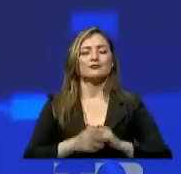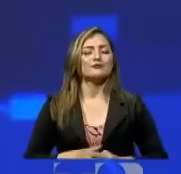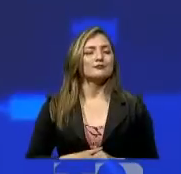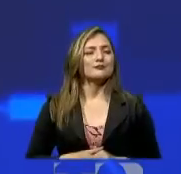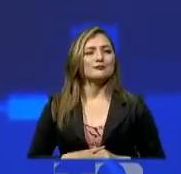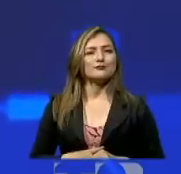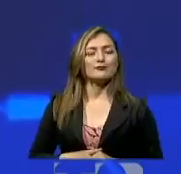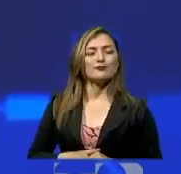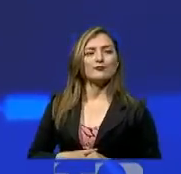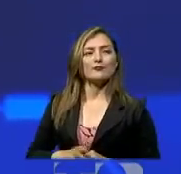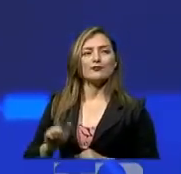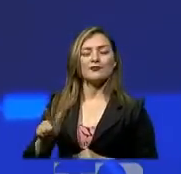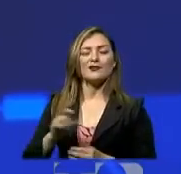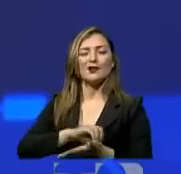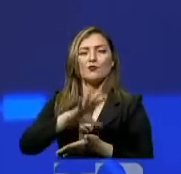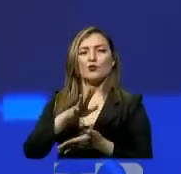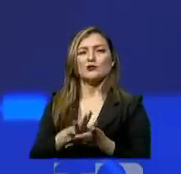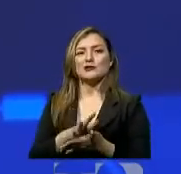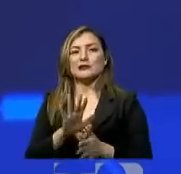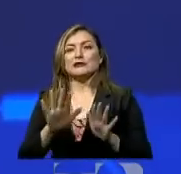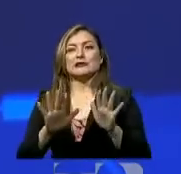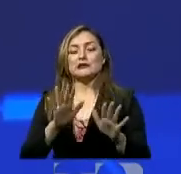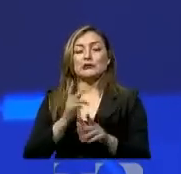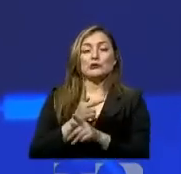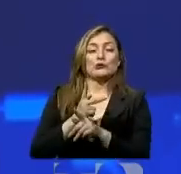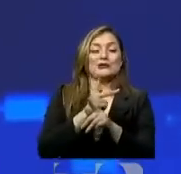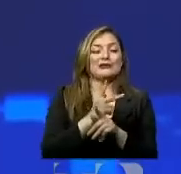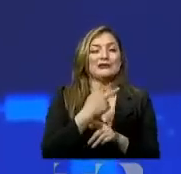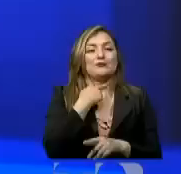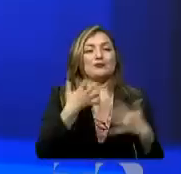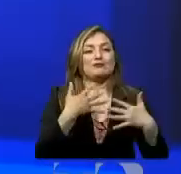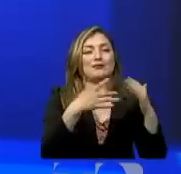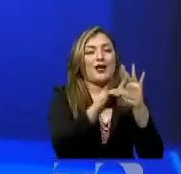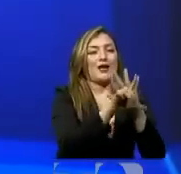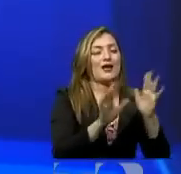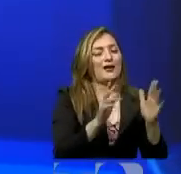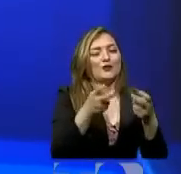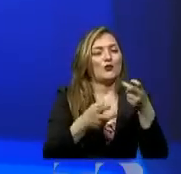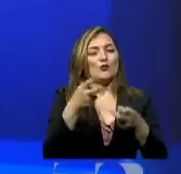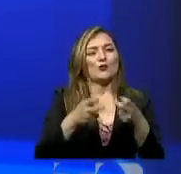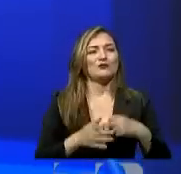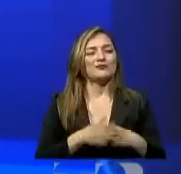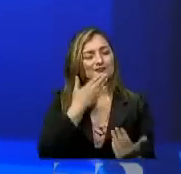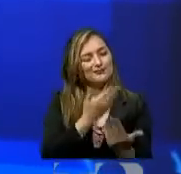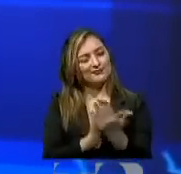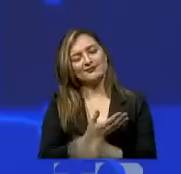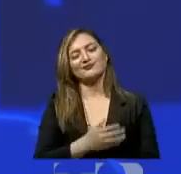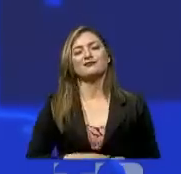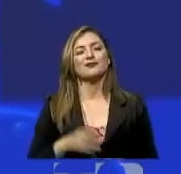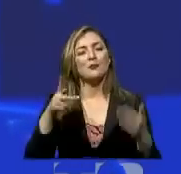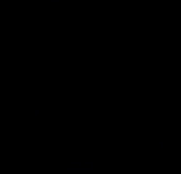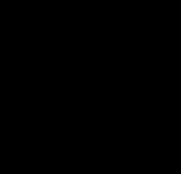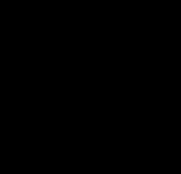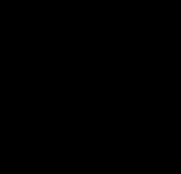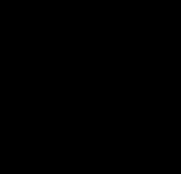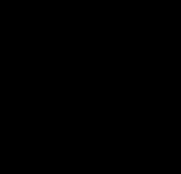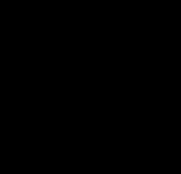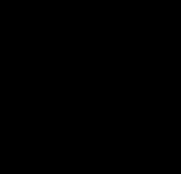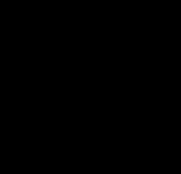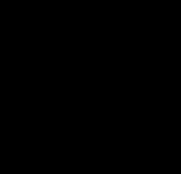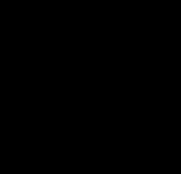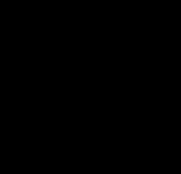Cuando en la Asamblea dicen salvo que, entra un miedo. Gracias, bueno, presidente. Es legal, así es que no hay problema. Gracias a usted. Vamos a una pausa.